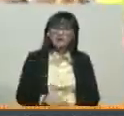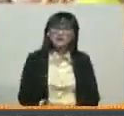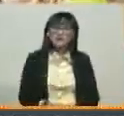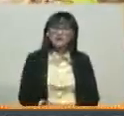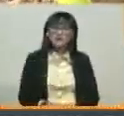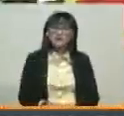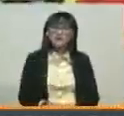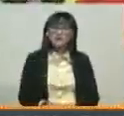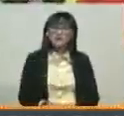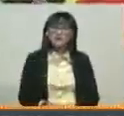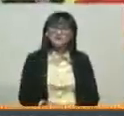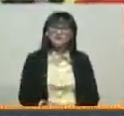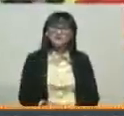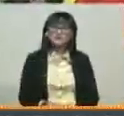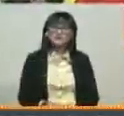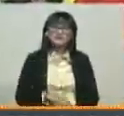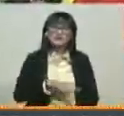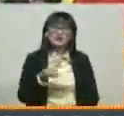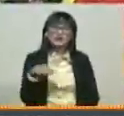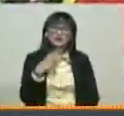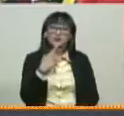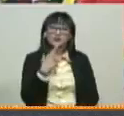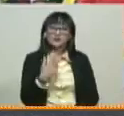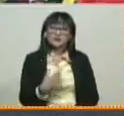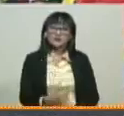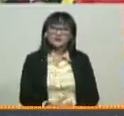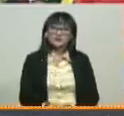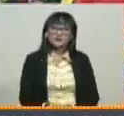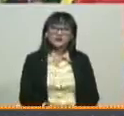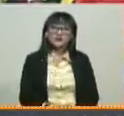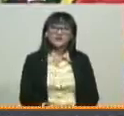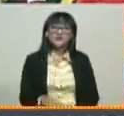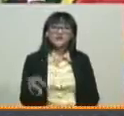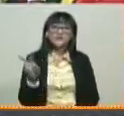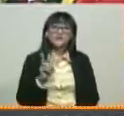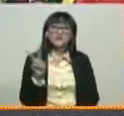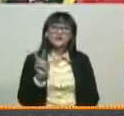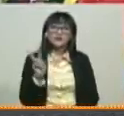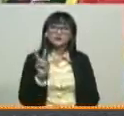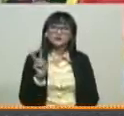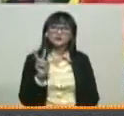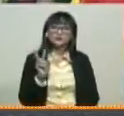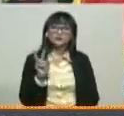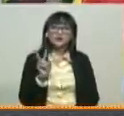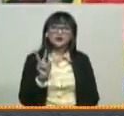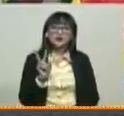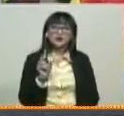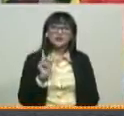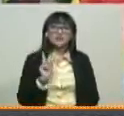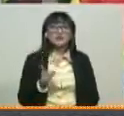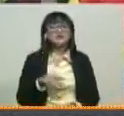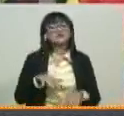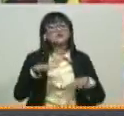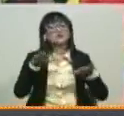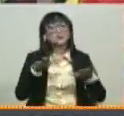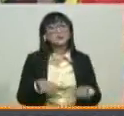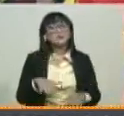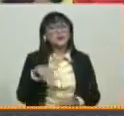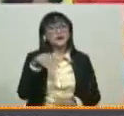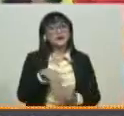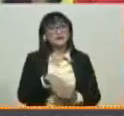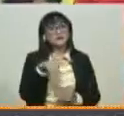Y ellos declaran en Venezuela debe suspenderse